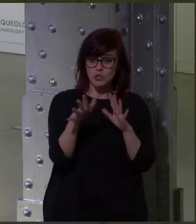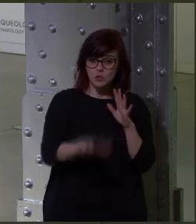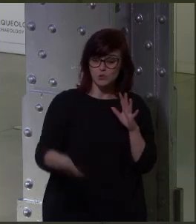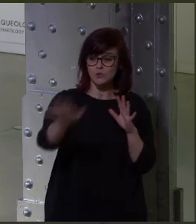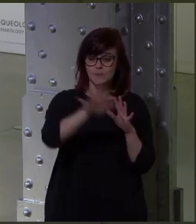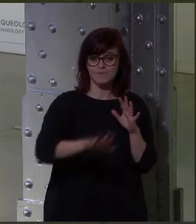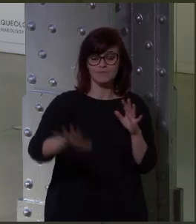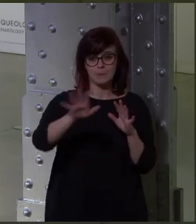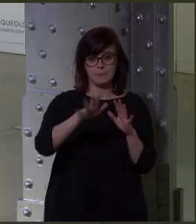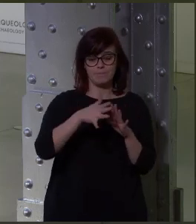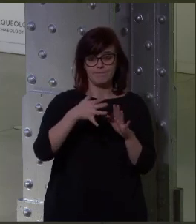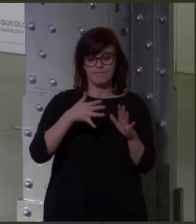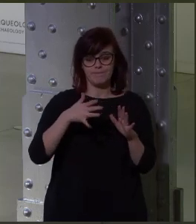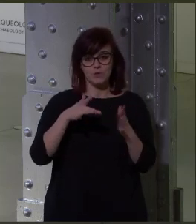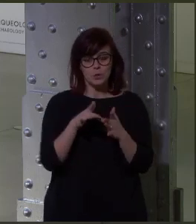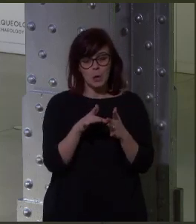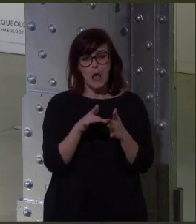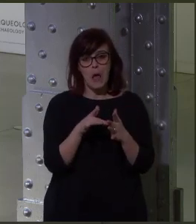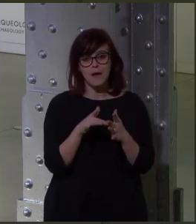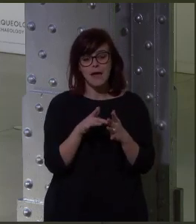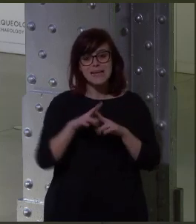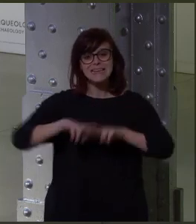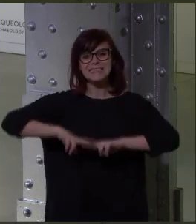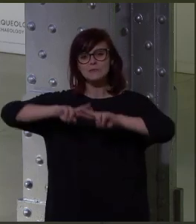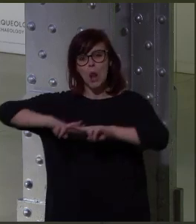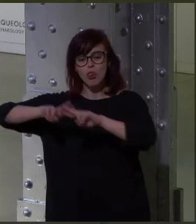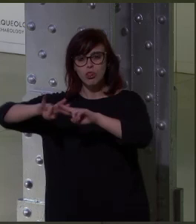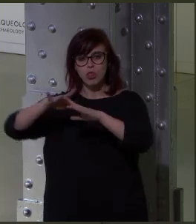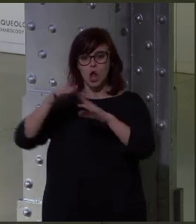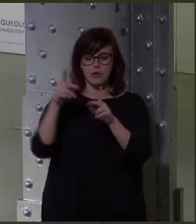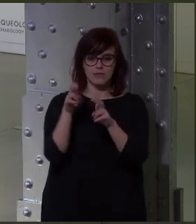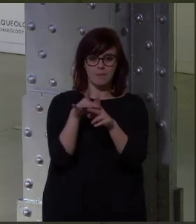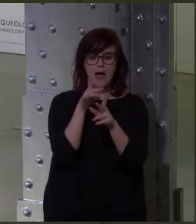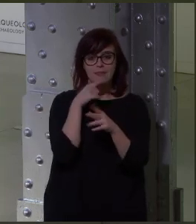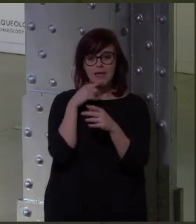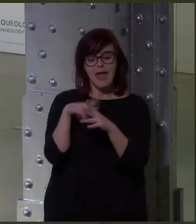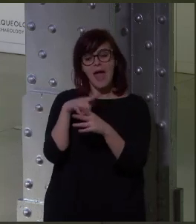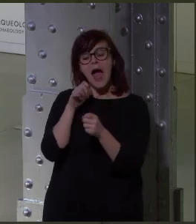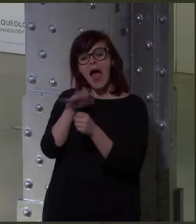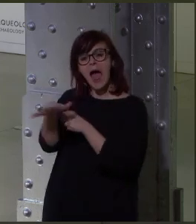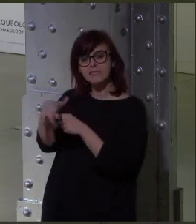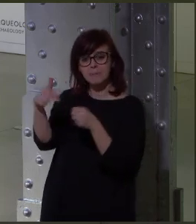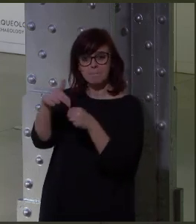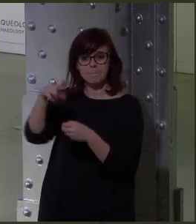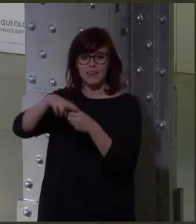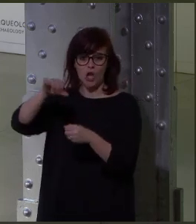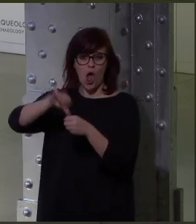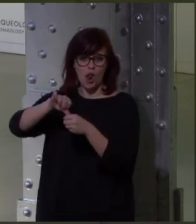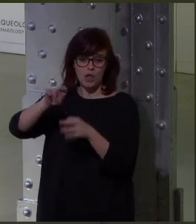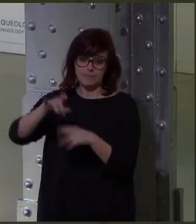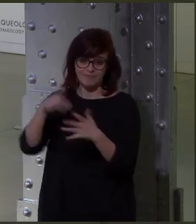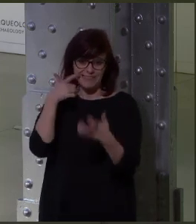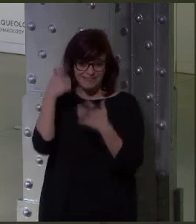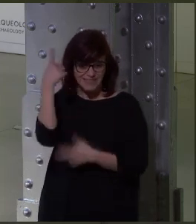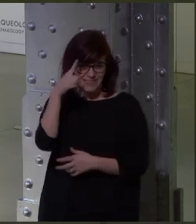superficie está bajo algún tipo de exploración o explotación de gas y petróleo. Esto da idea un poco de la